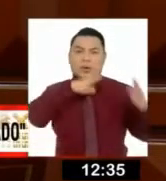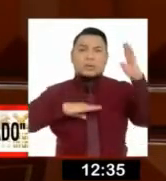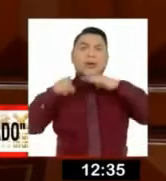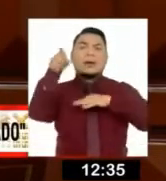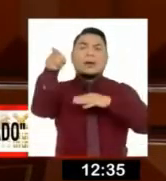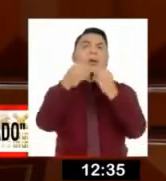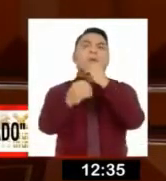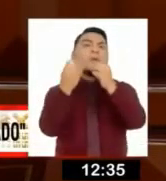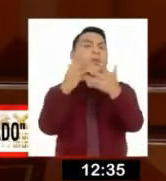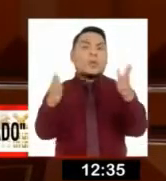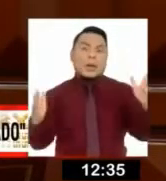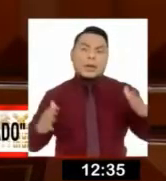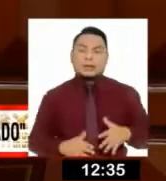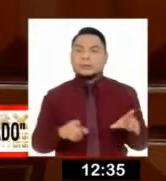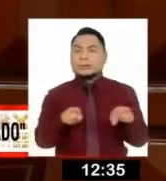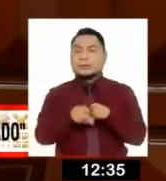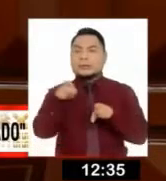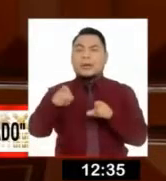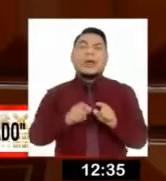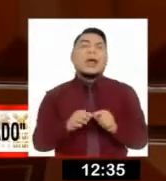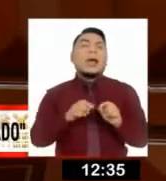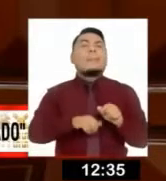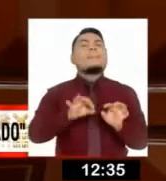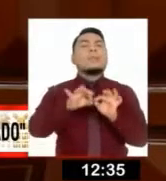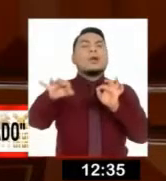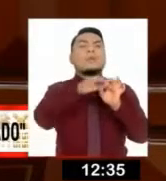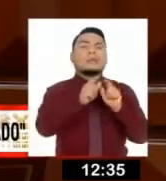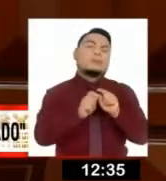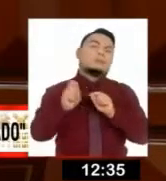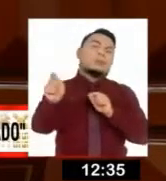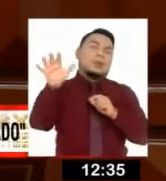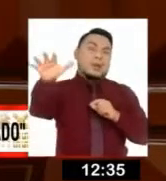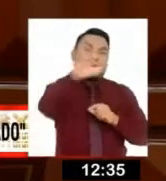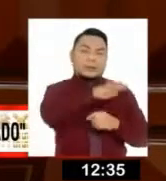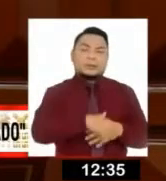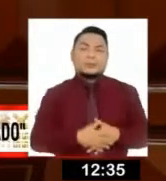preocupante. Mientras en el ámbito urbano